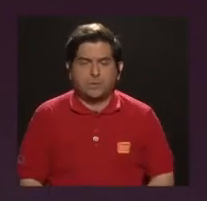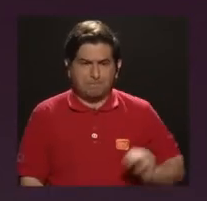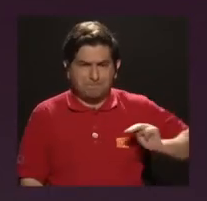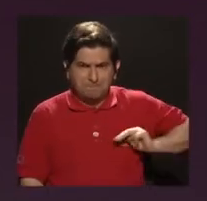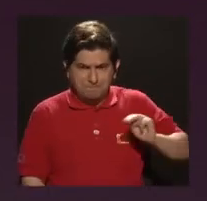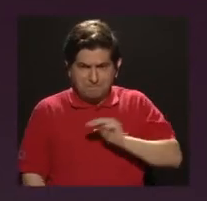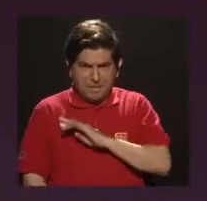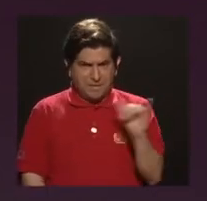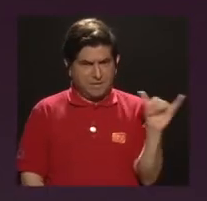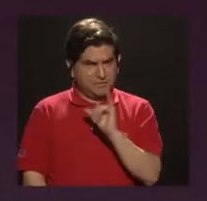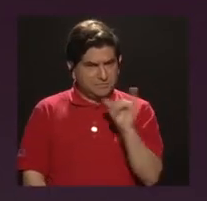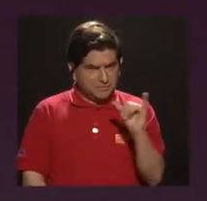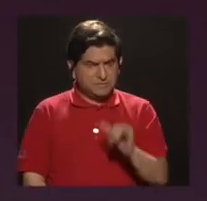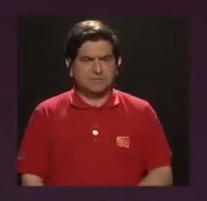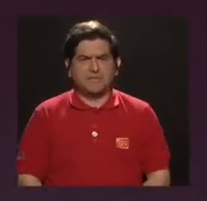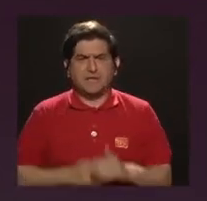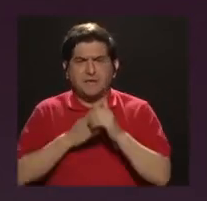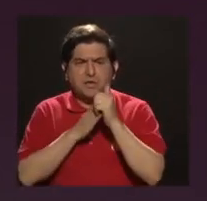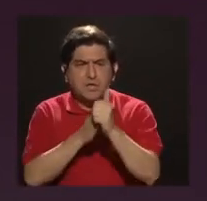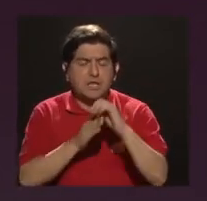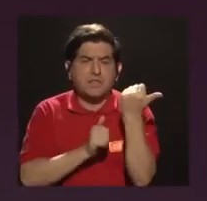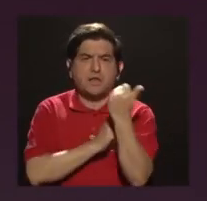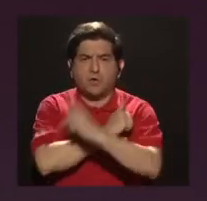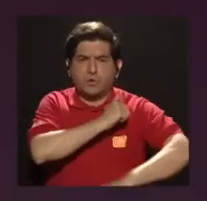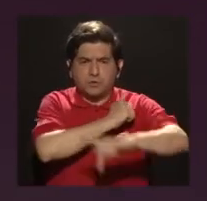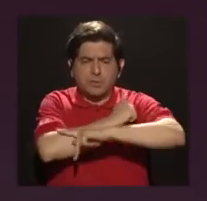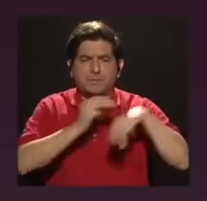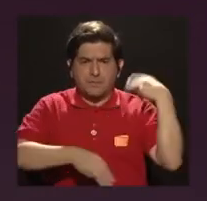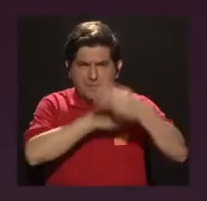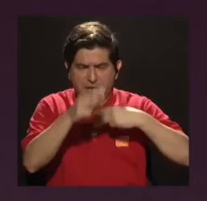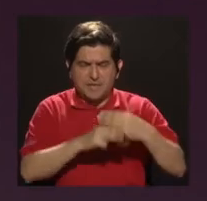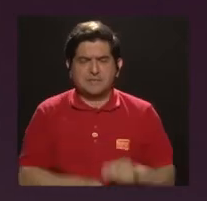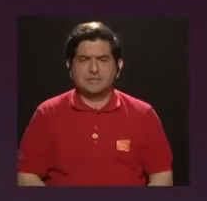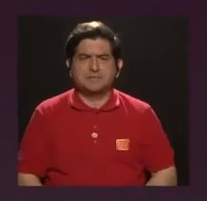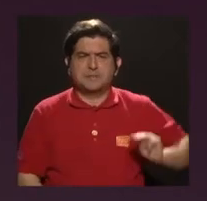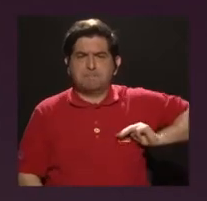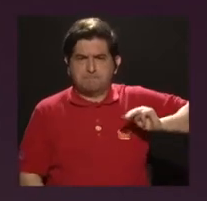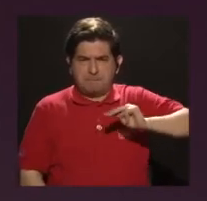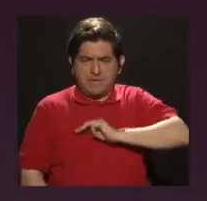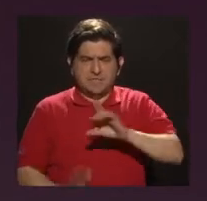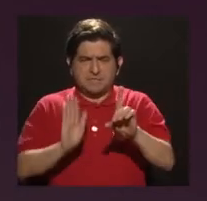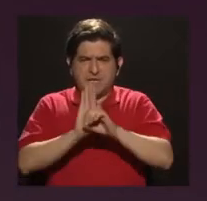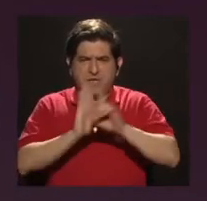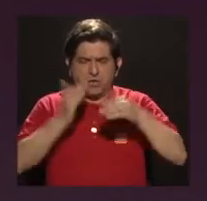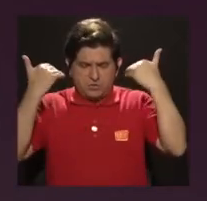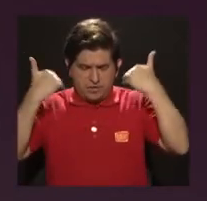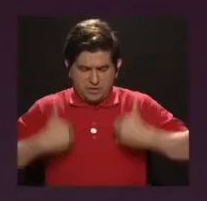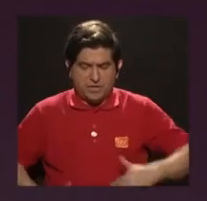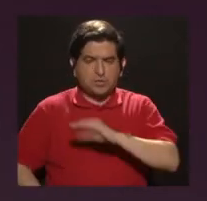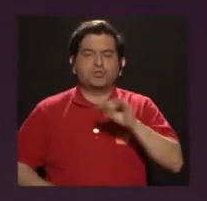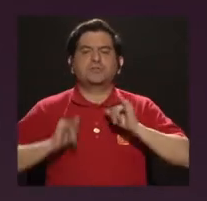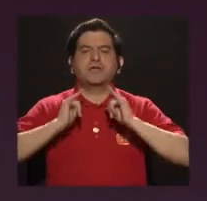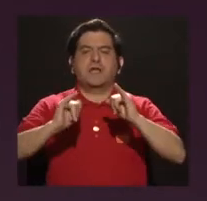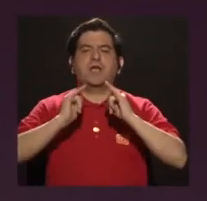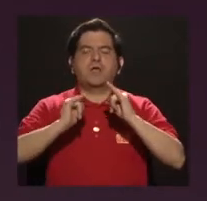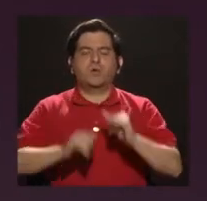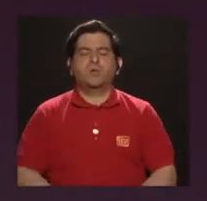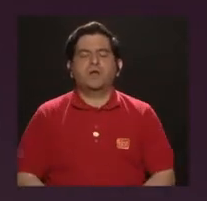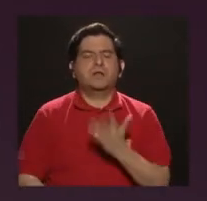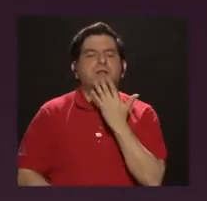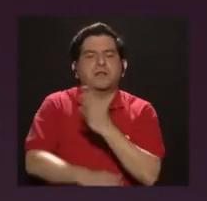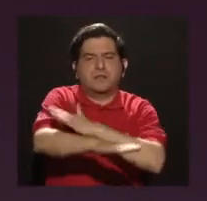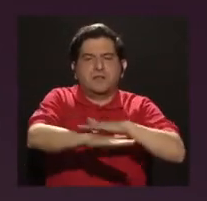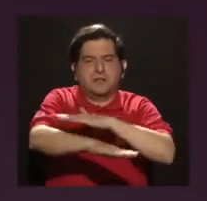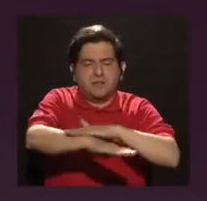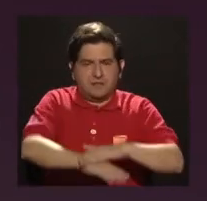ministerio que además es pionero en otros países del mundo que es el ministerio por los derechos humanos y por la vuelta igual y eso es algo